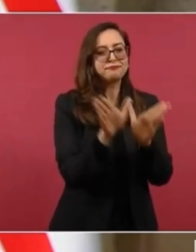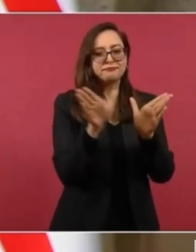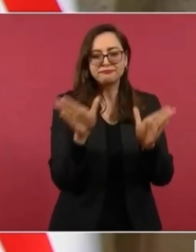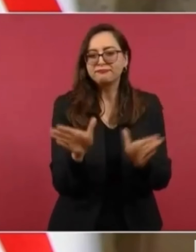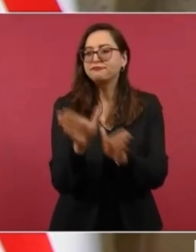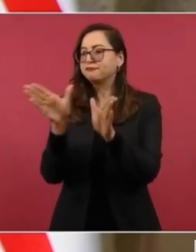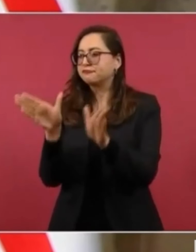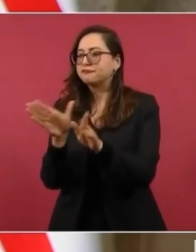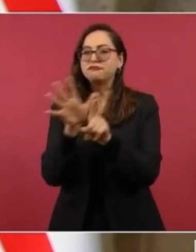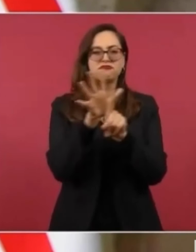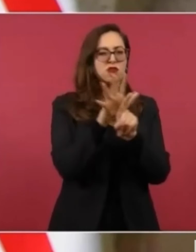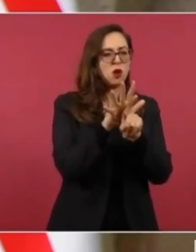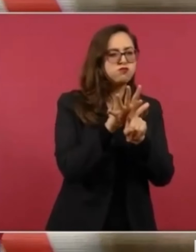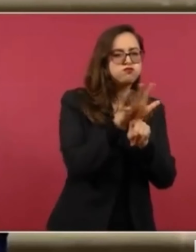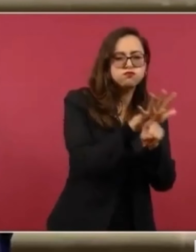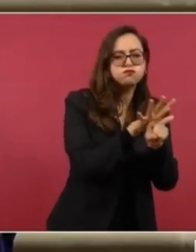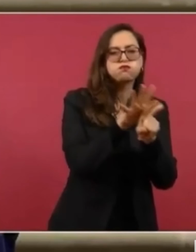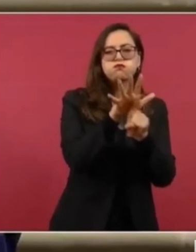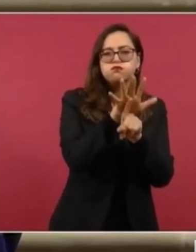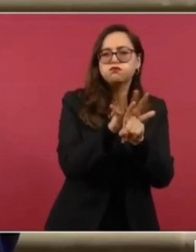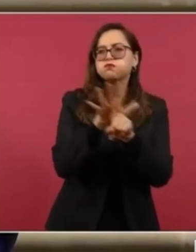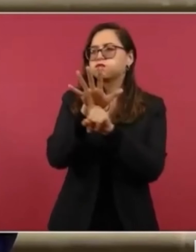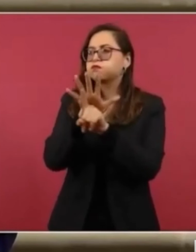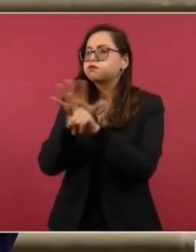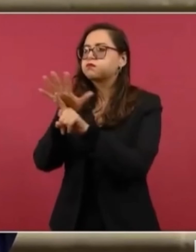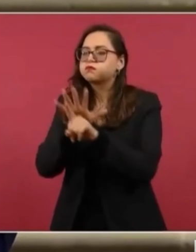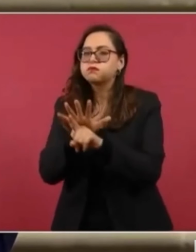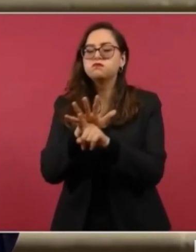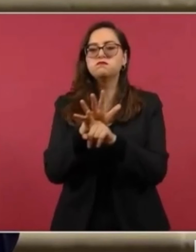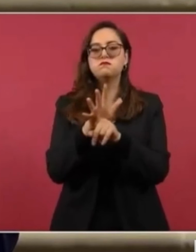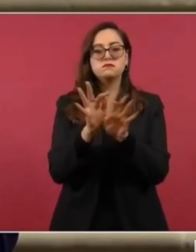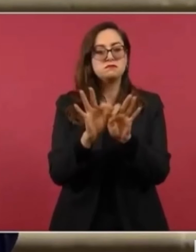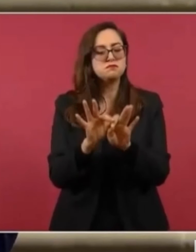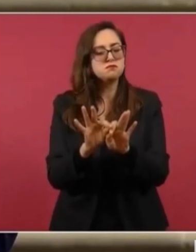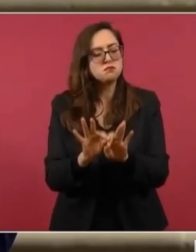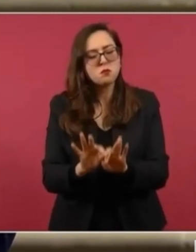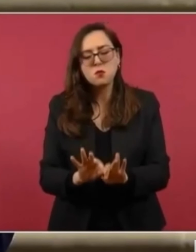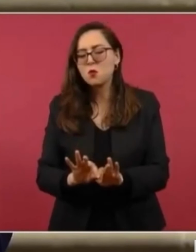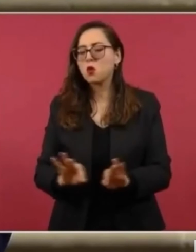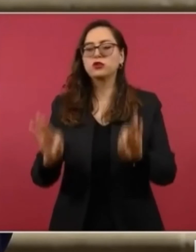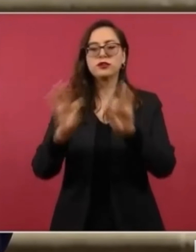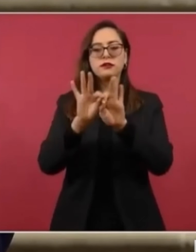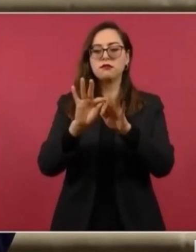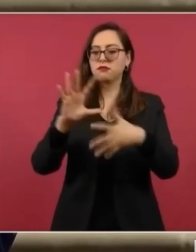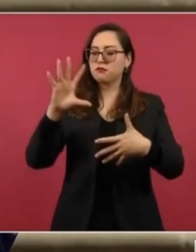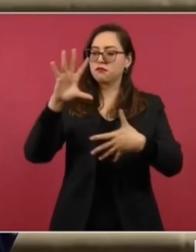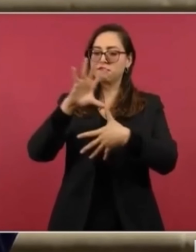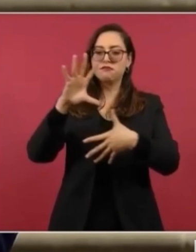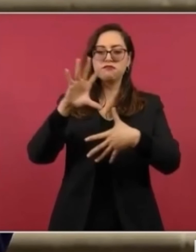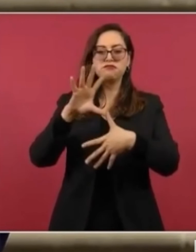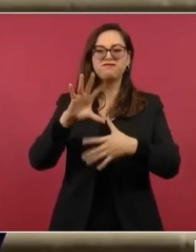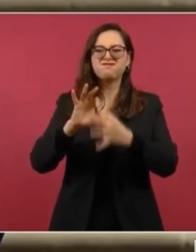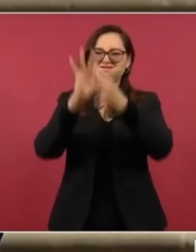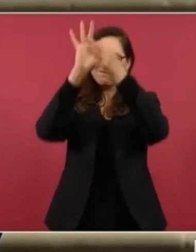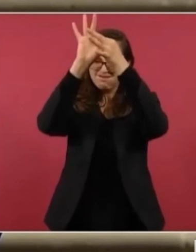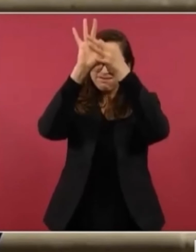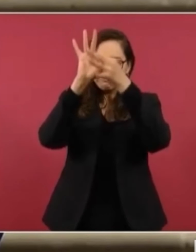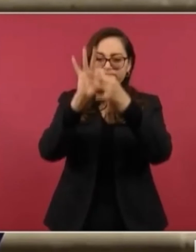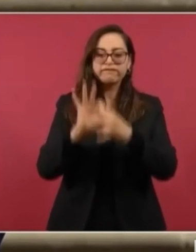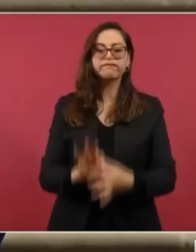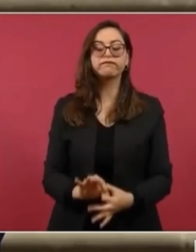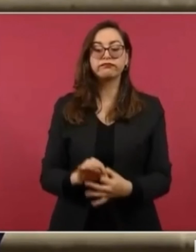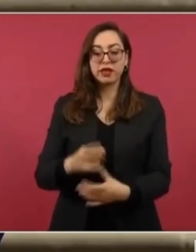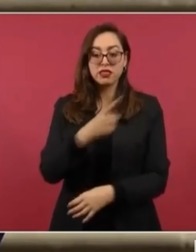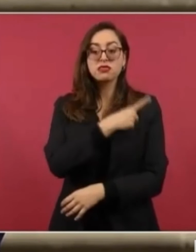la trascendencia de unirnos en América del Norte